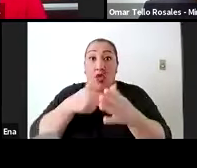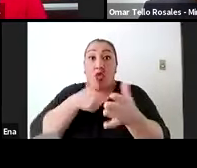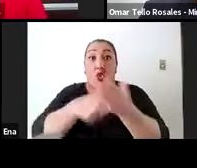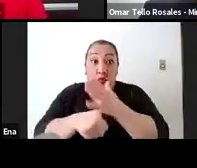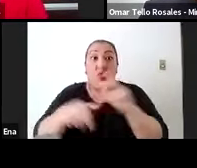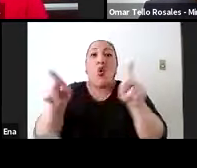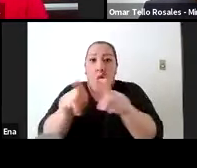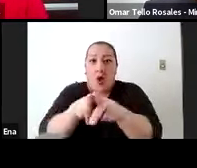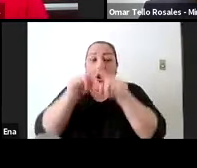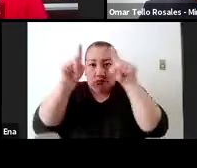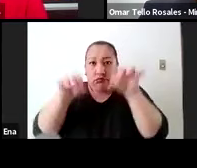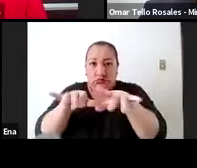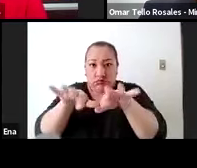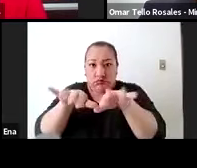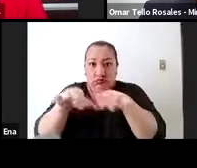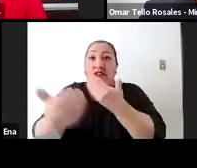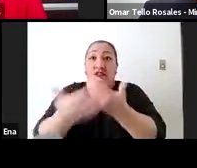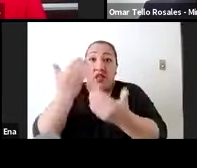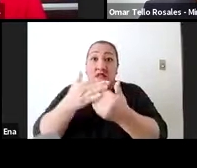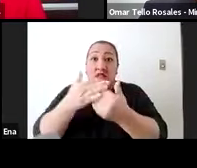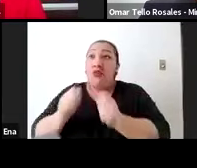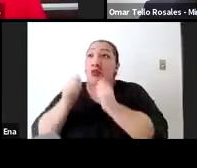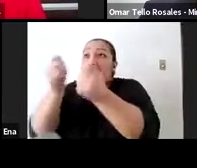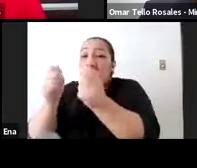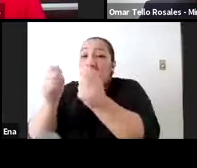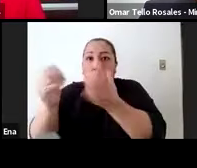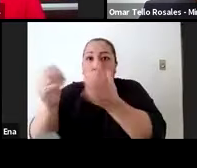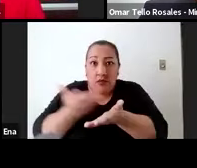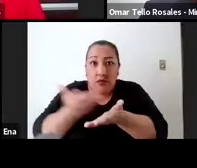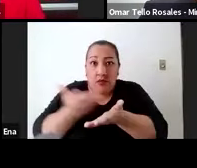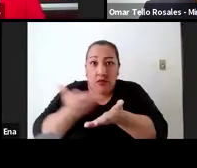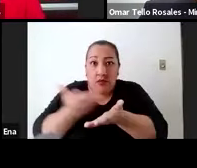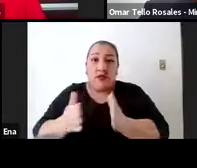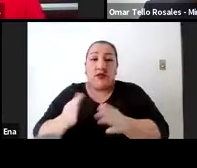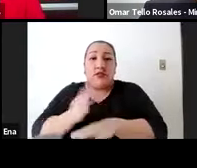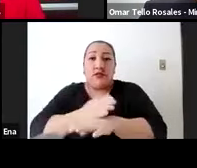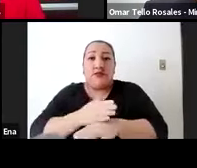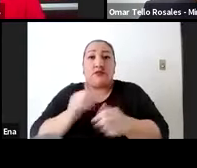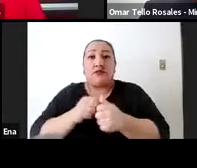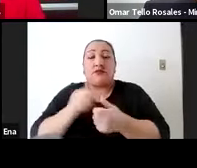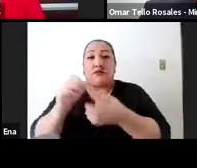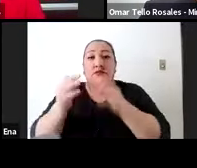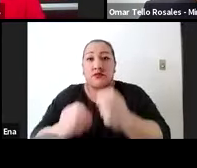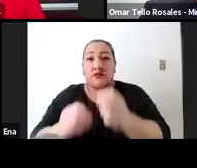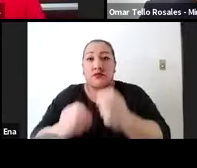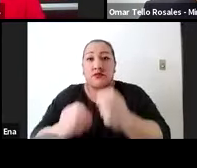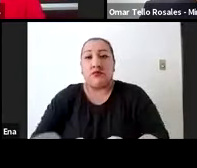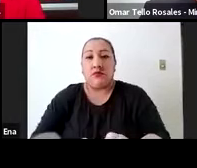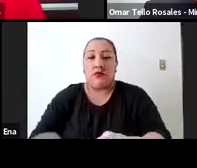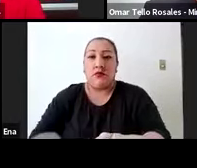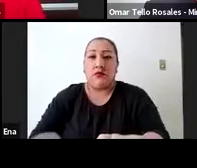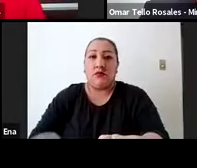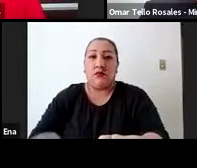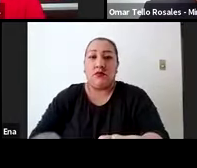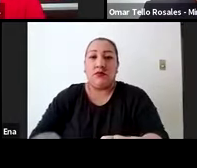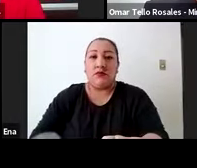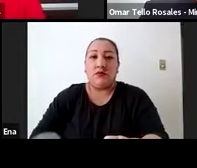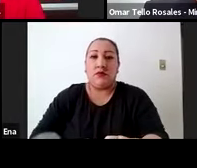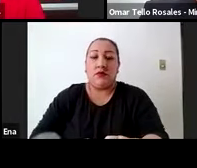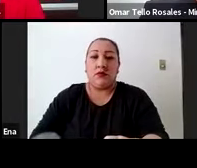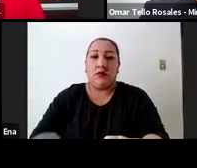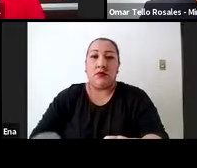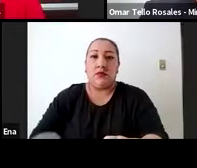Y es por eso que algo que podríamos plantear, quizás, que lo hicimos a través de la cuenta general muchos años, el informe de la cuenta,